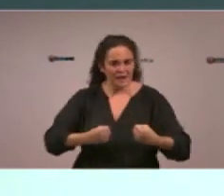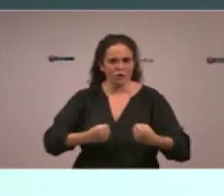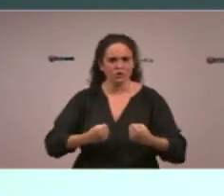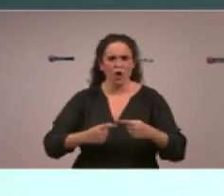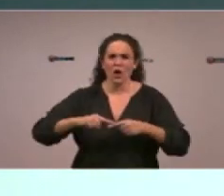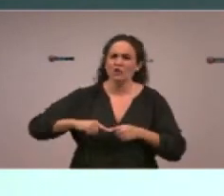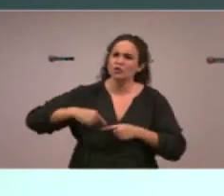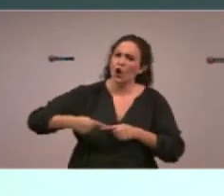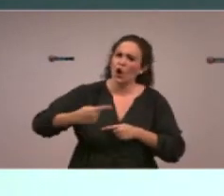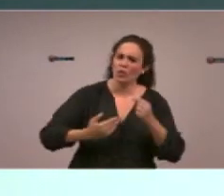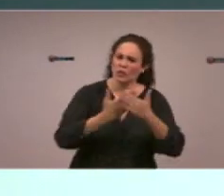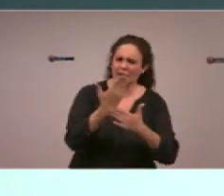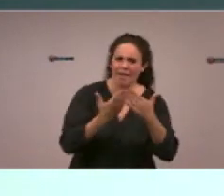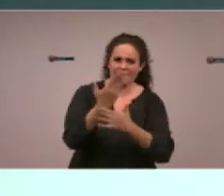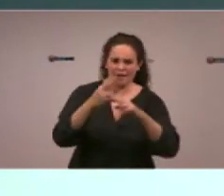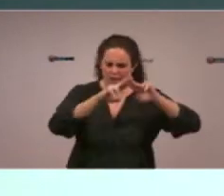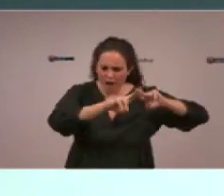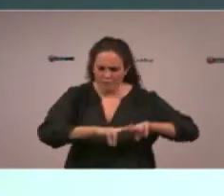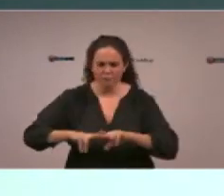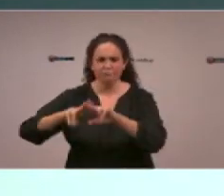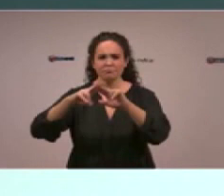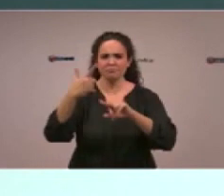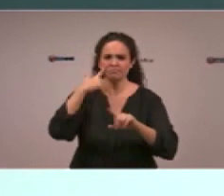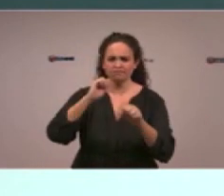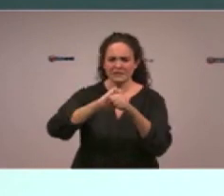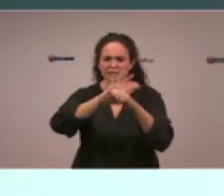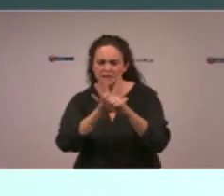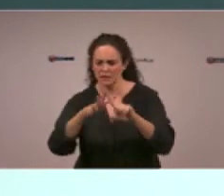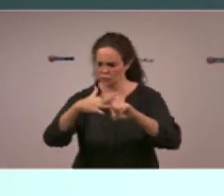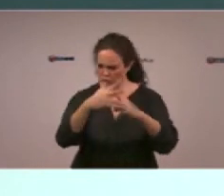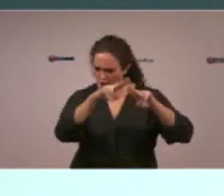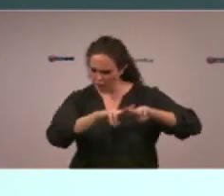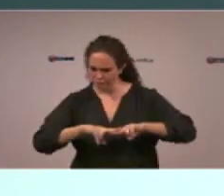enfermedad y una de las conclusiones a las que están llegando